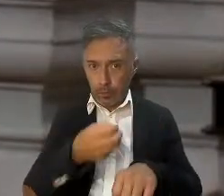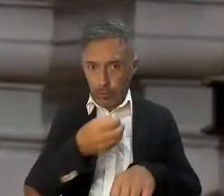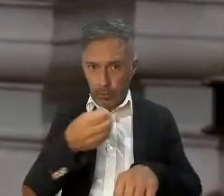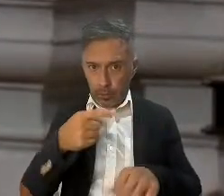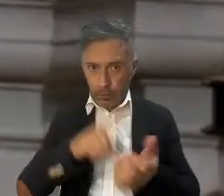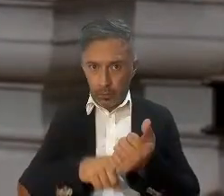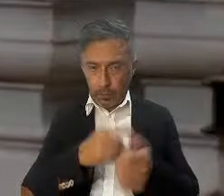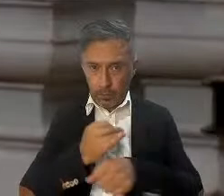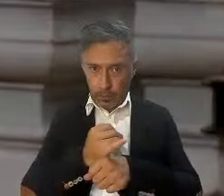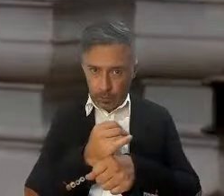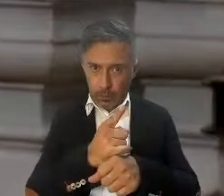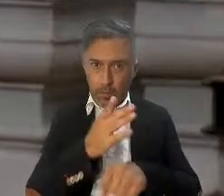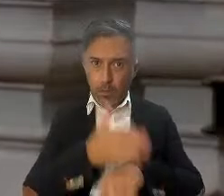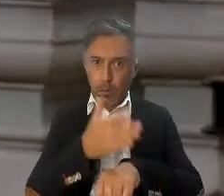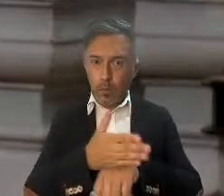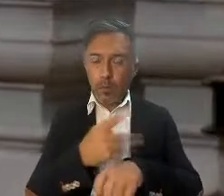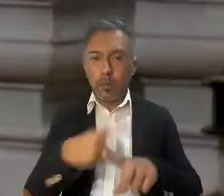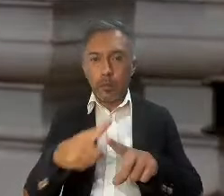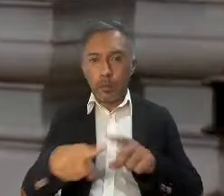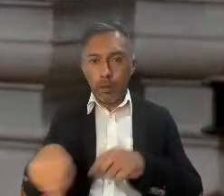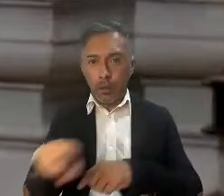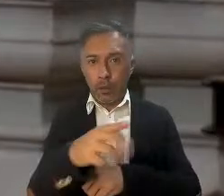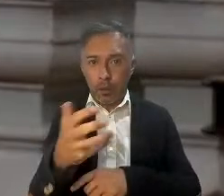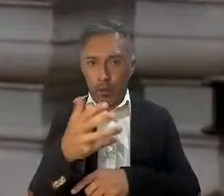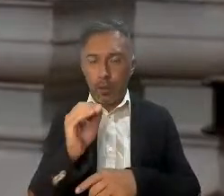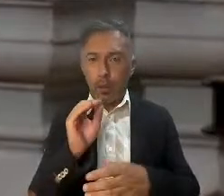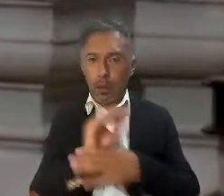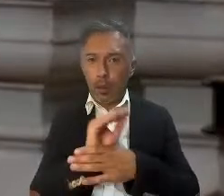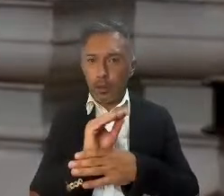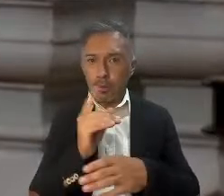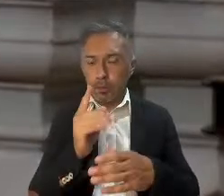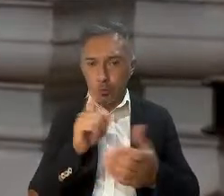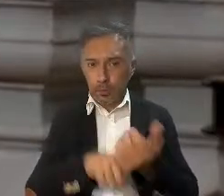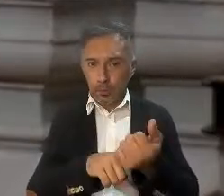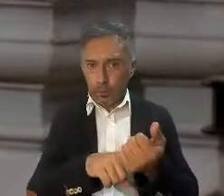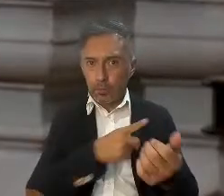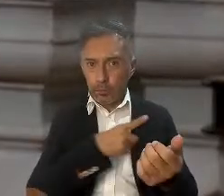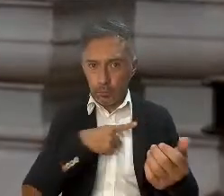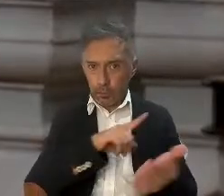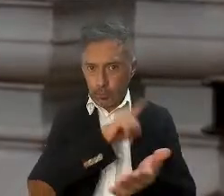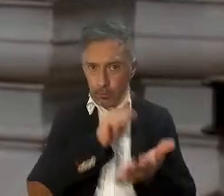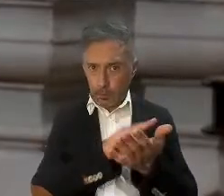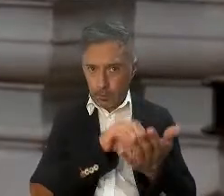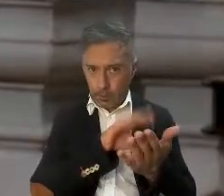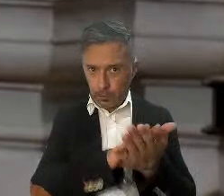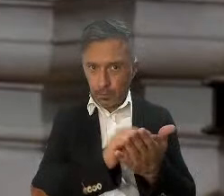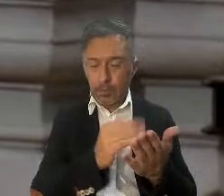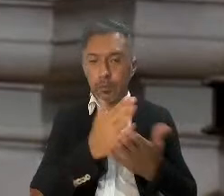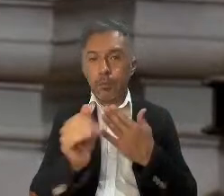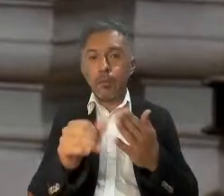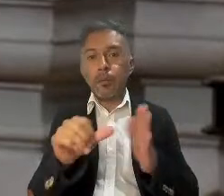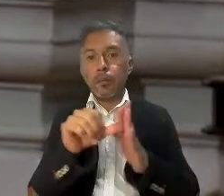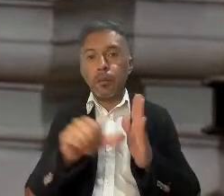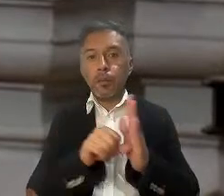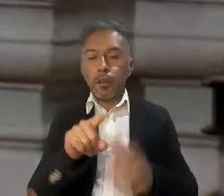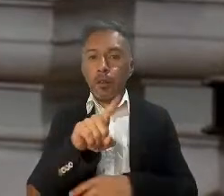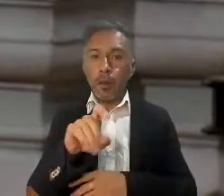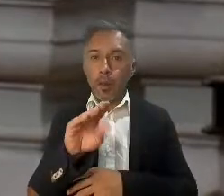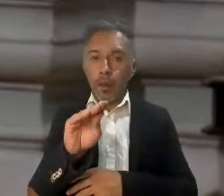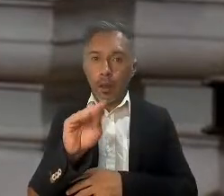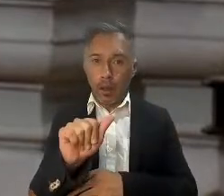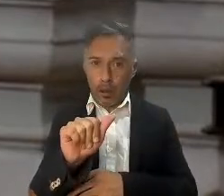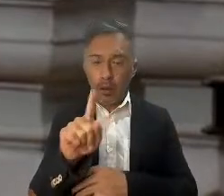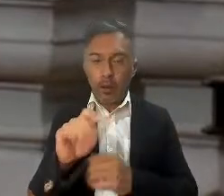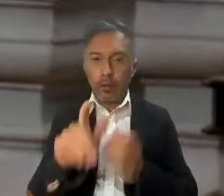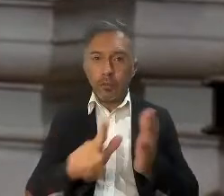de los referidos actos o emisiones deben estar previstos en una ley se propone reformar el artículo 196 de la Ley Orgánica